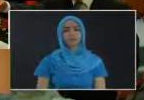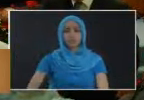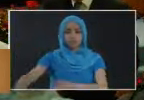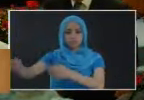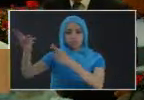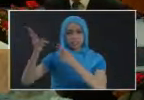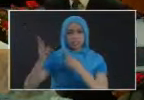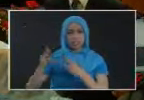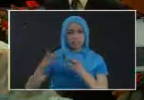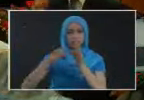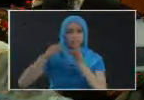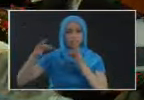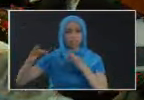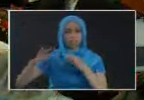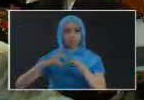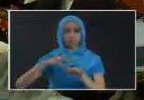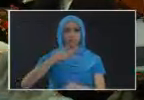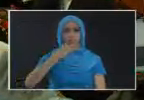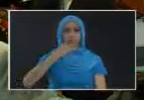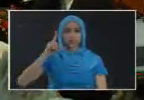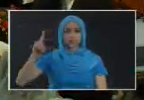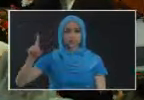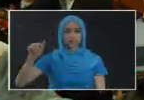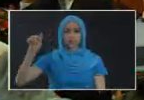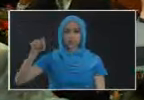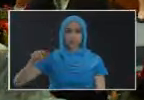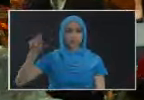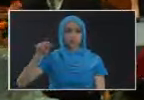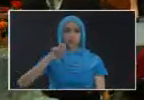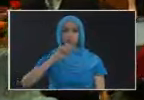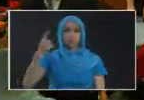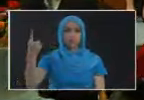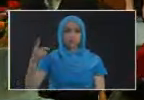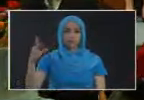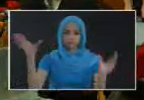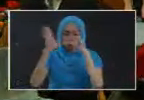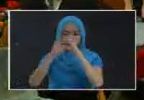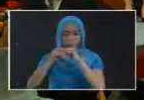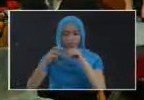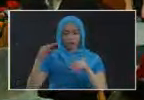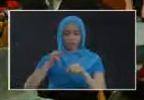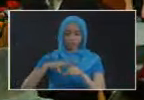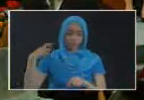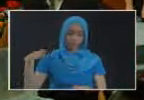Recibe, pueblo de Dios. Esta no es una noche más para ti.